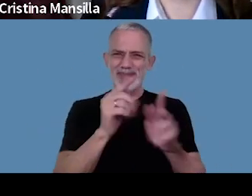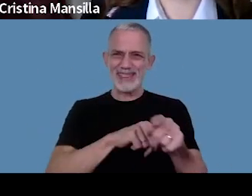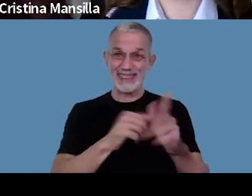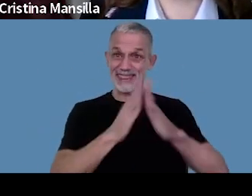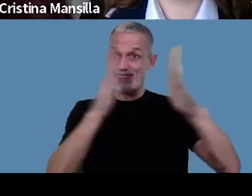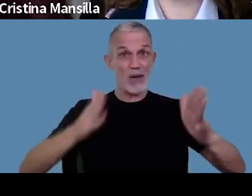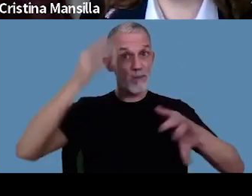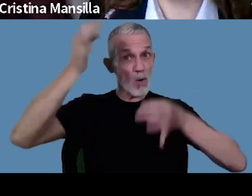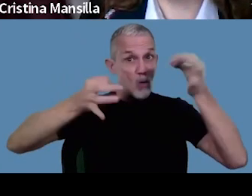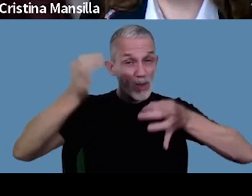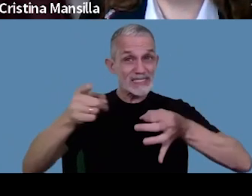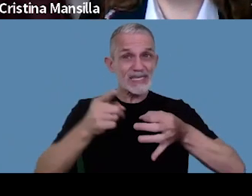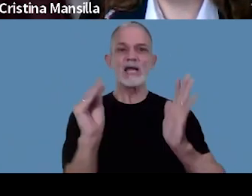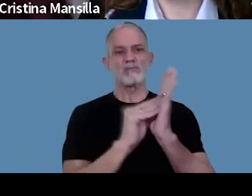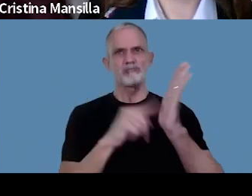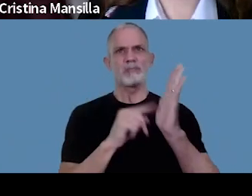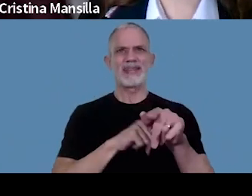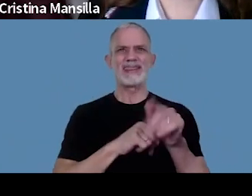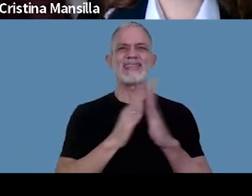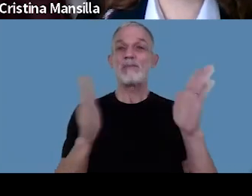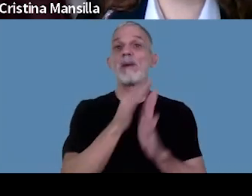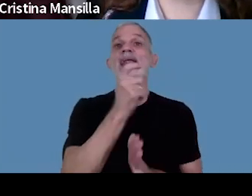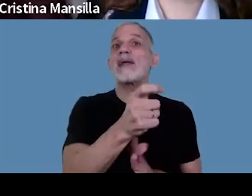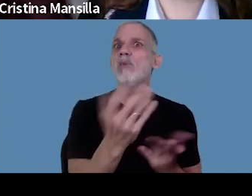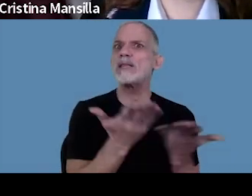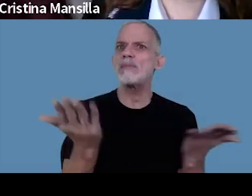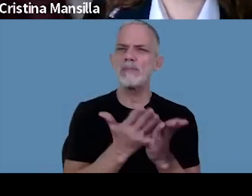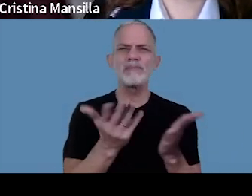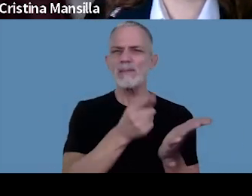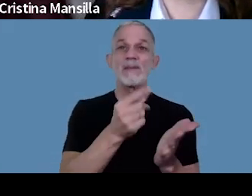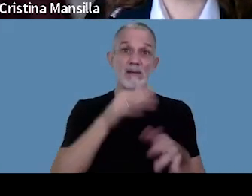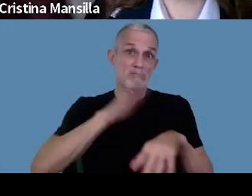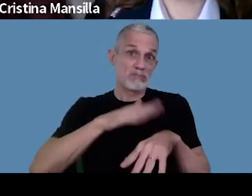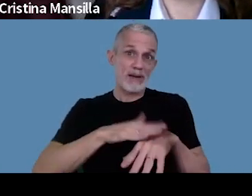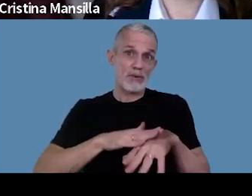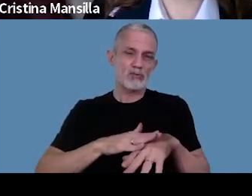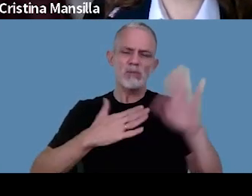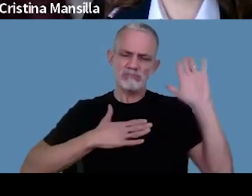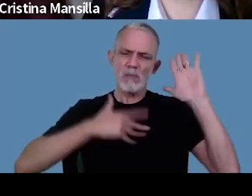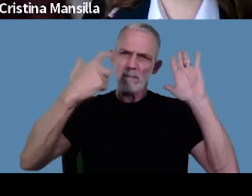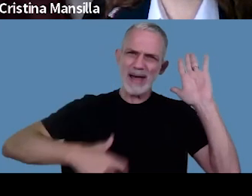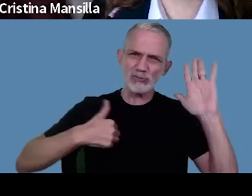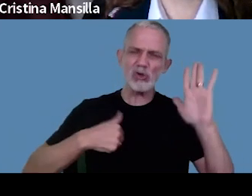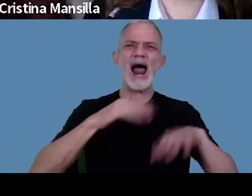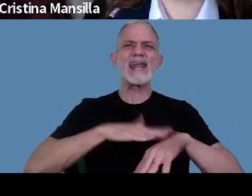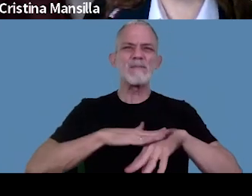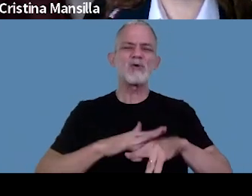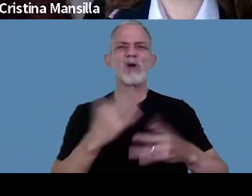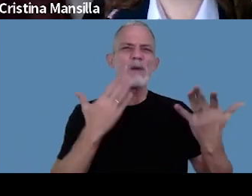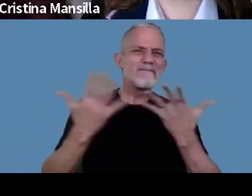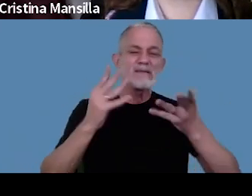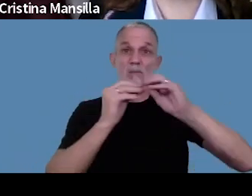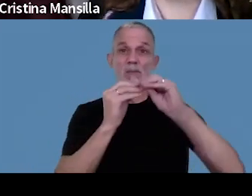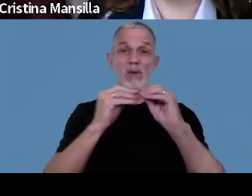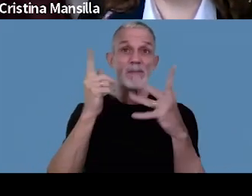judiciales previstos para su contestación, y serán responsables en forma personal de cualquier consecuencia que